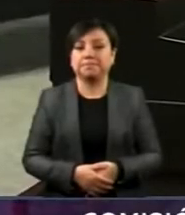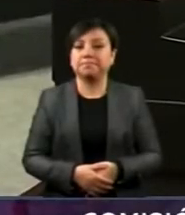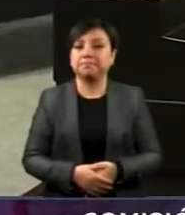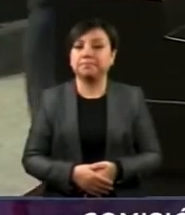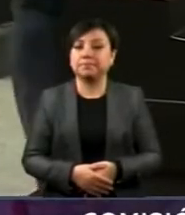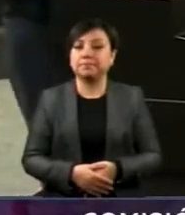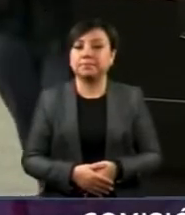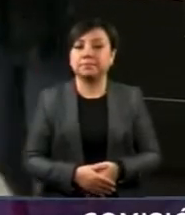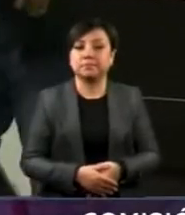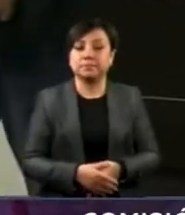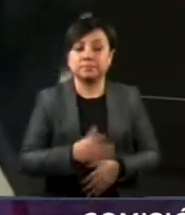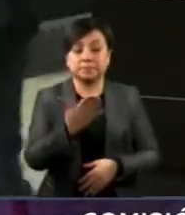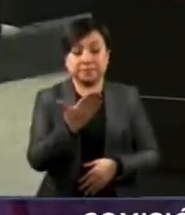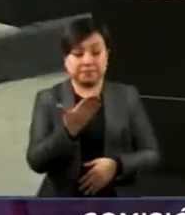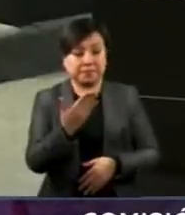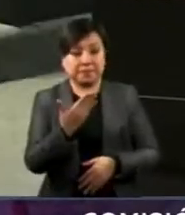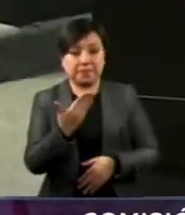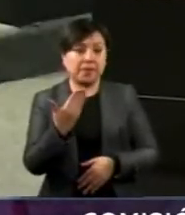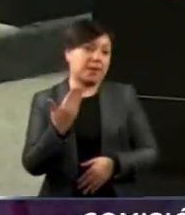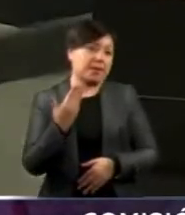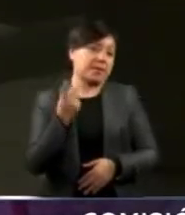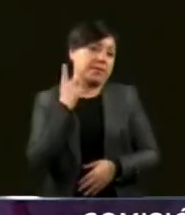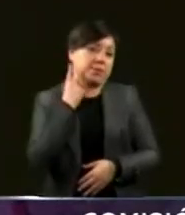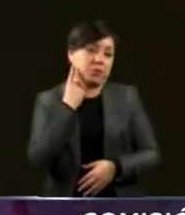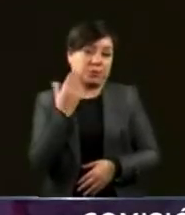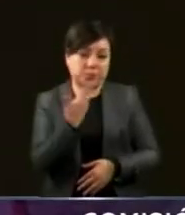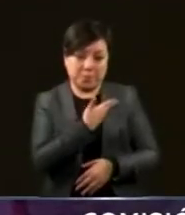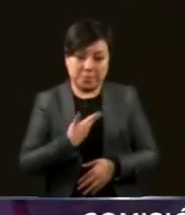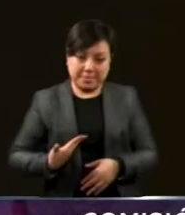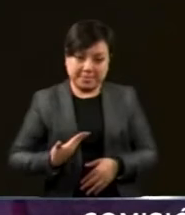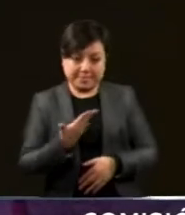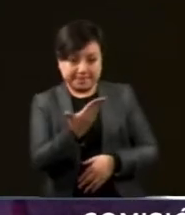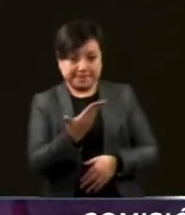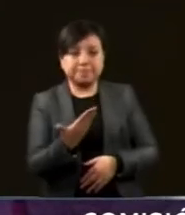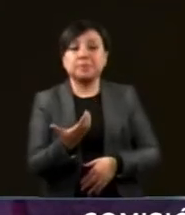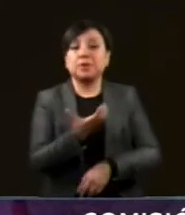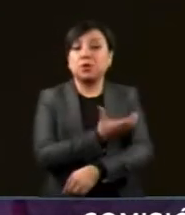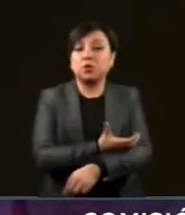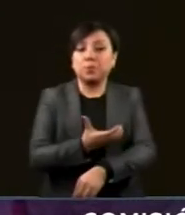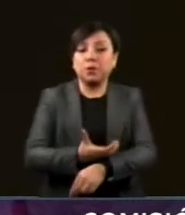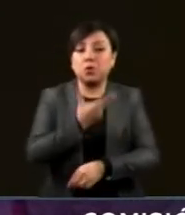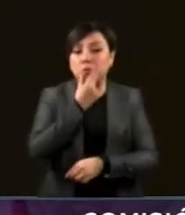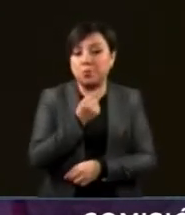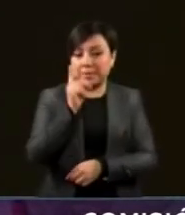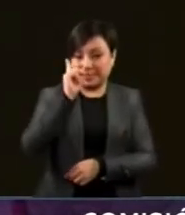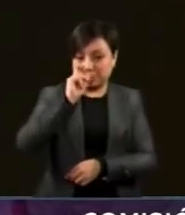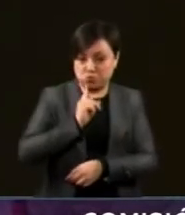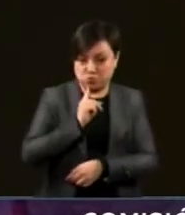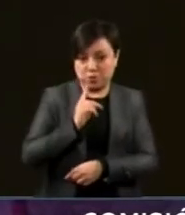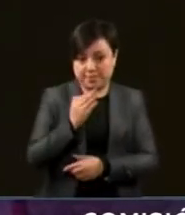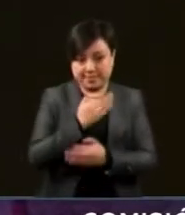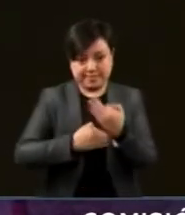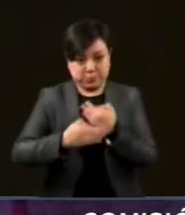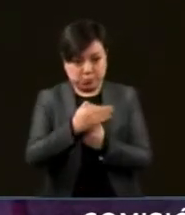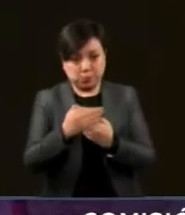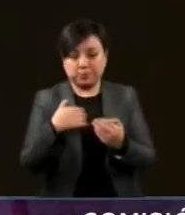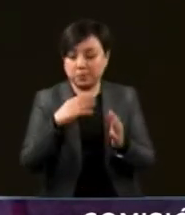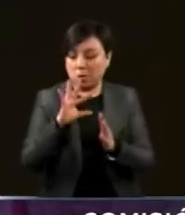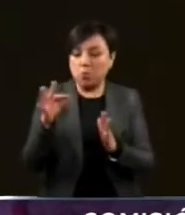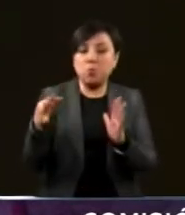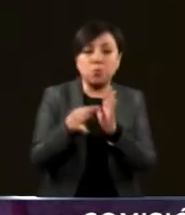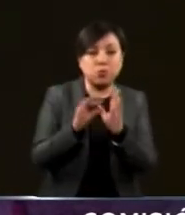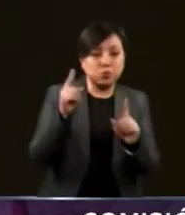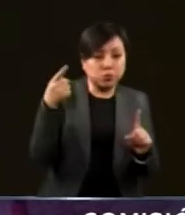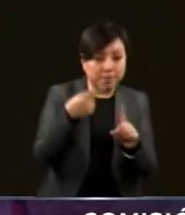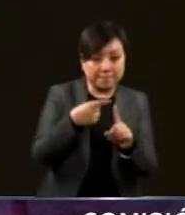Con su venia, diputado presidente, compañeras y compañeros legisladores, presento punto de acuerdo para